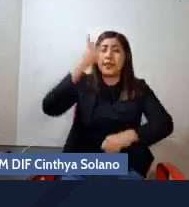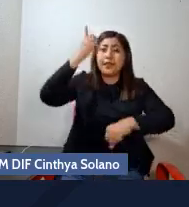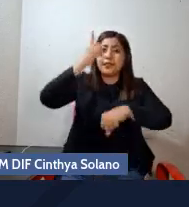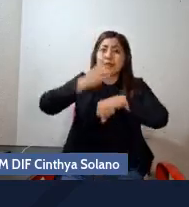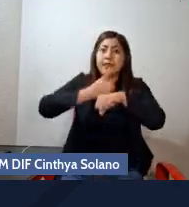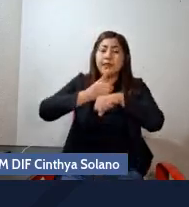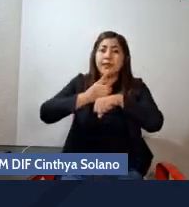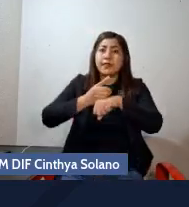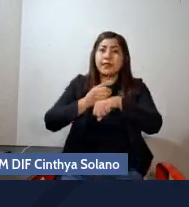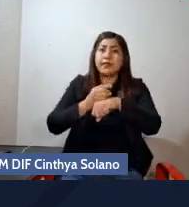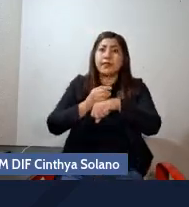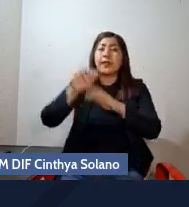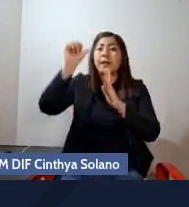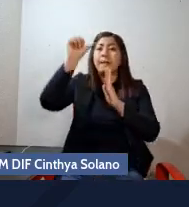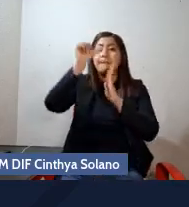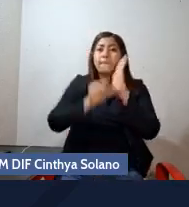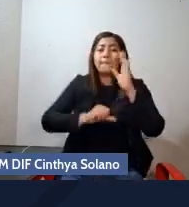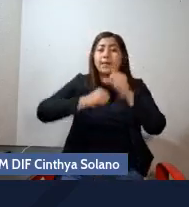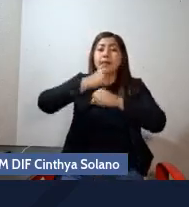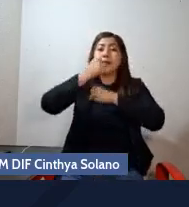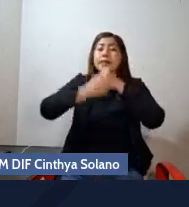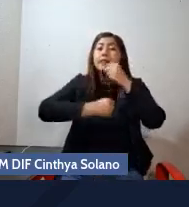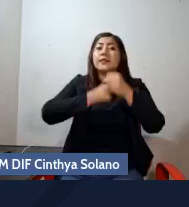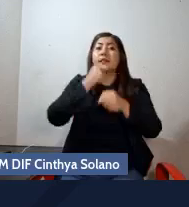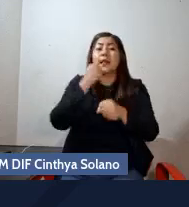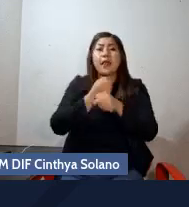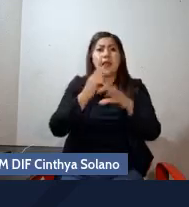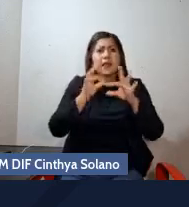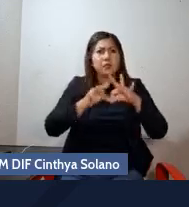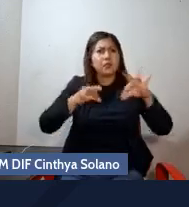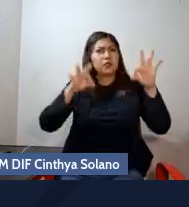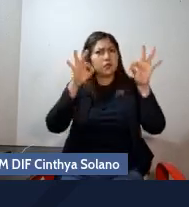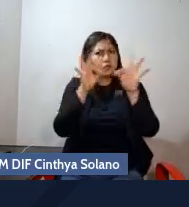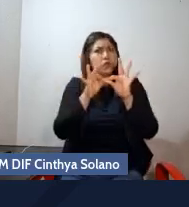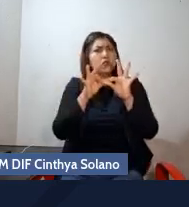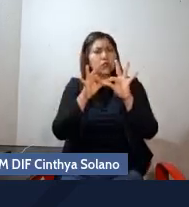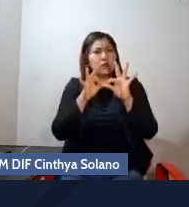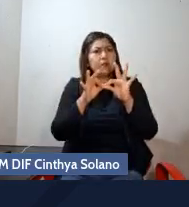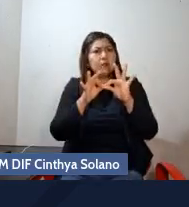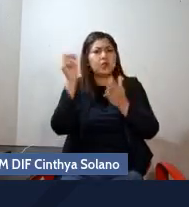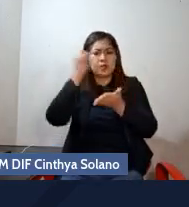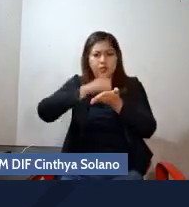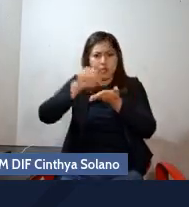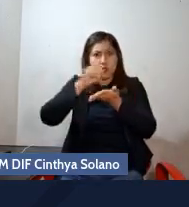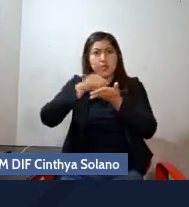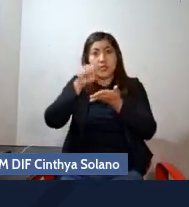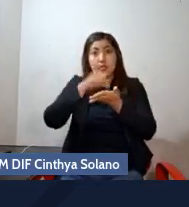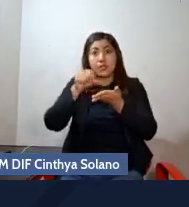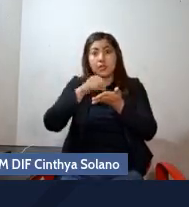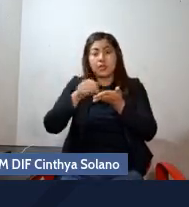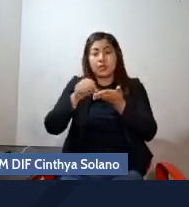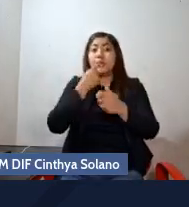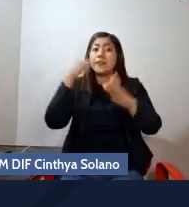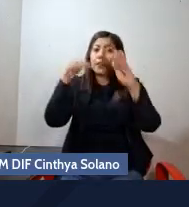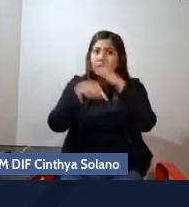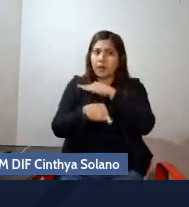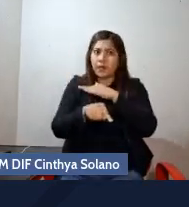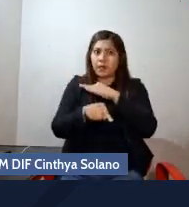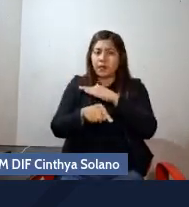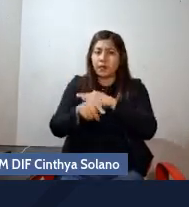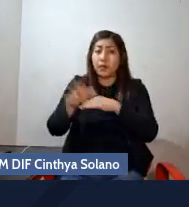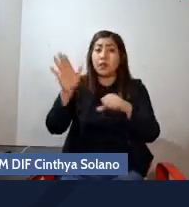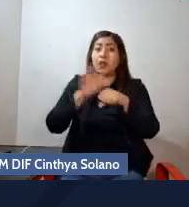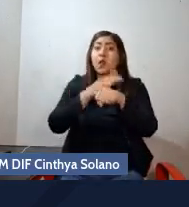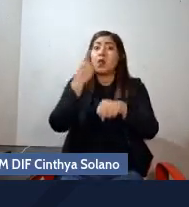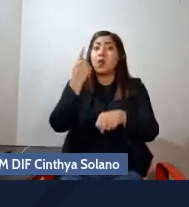mes y año. Es muy importante, día, mes y año, porque como les mencionaba, tenemos que verificar en qué